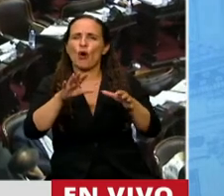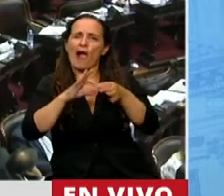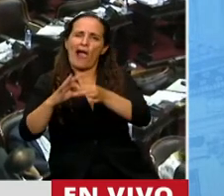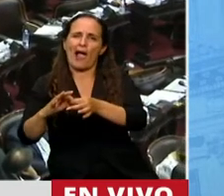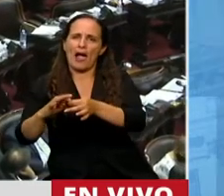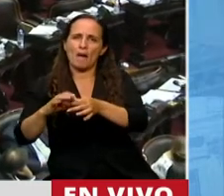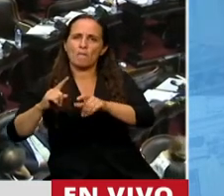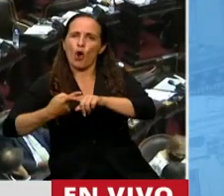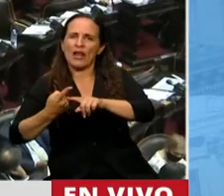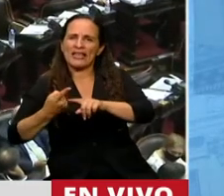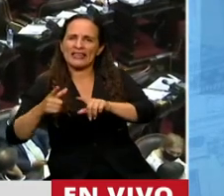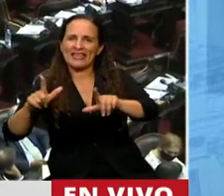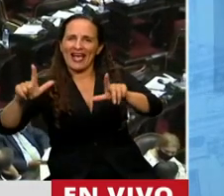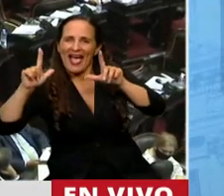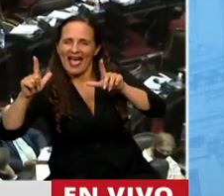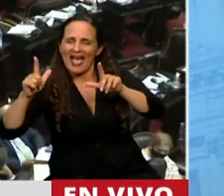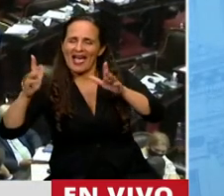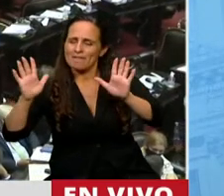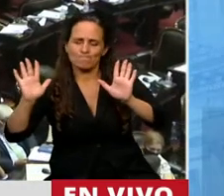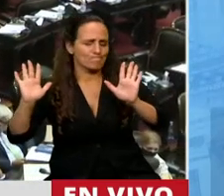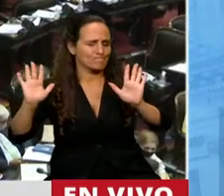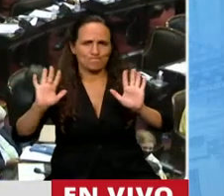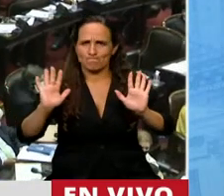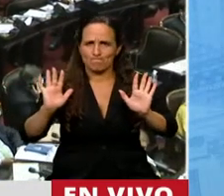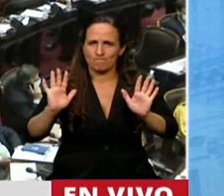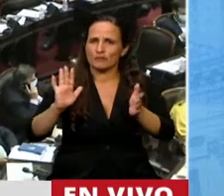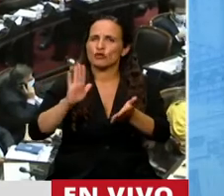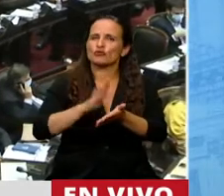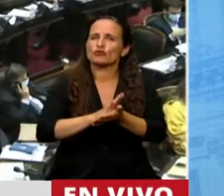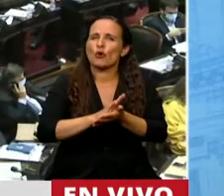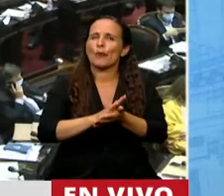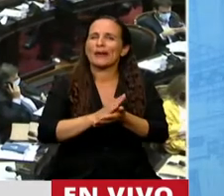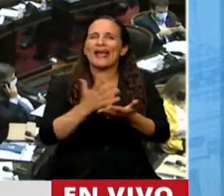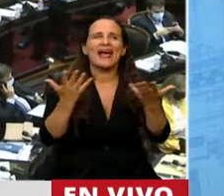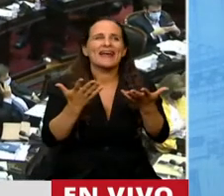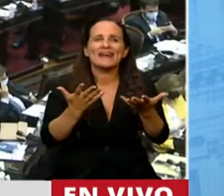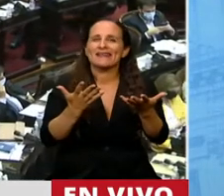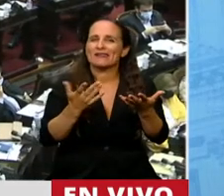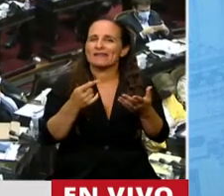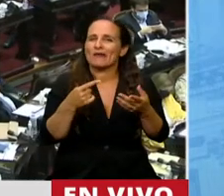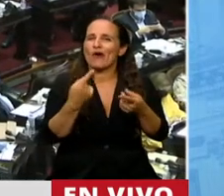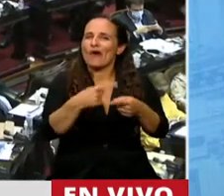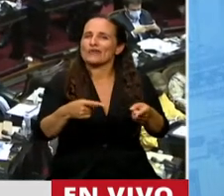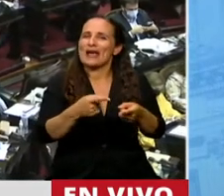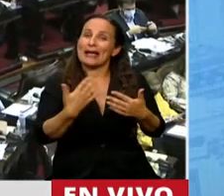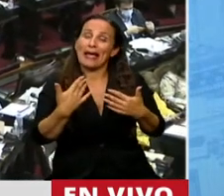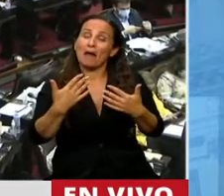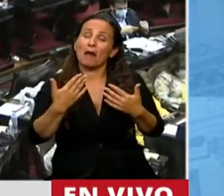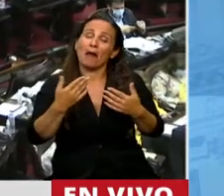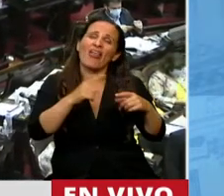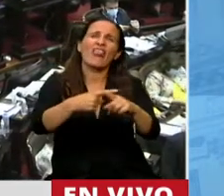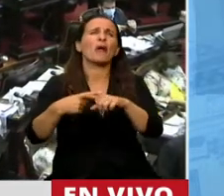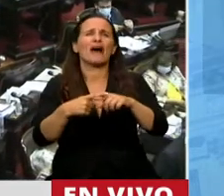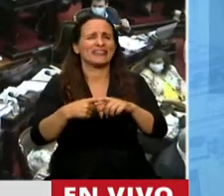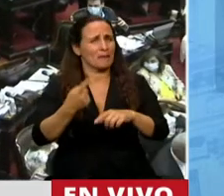políticas, instrumentales, respecto de la búsqueda de otro tipo de elementos que podrían dar para un debate, pero no era